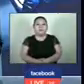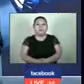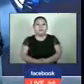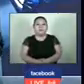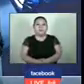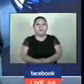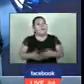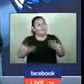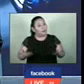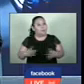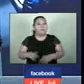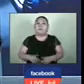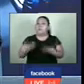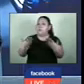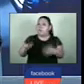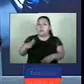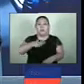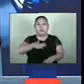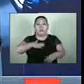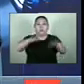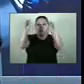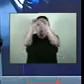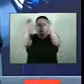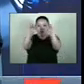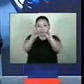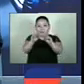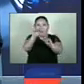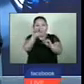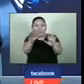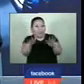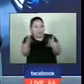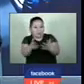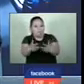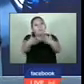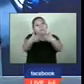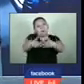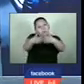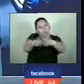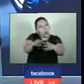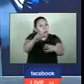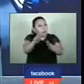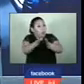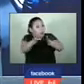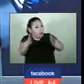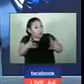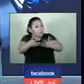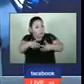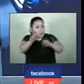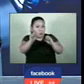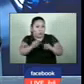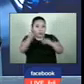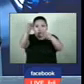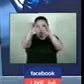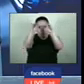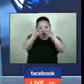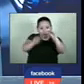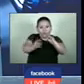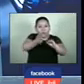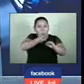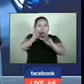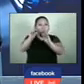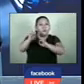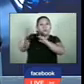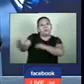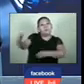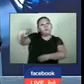Por cierto, ya está habilitada la plataforma en la cual las micros, pequeñas y medianas empresas podrán recibir el subsidio por parte de